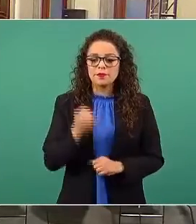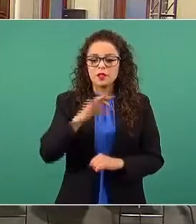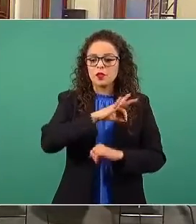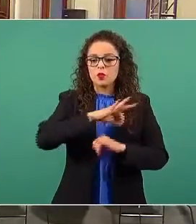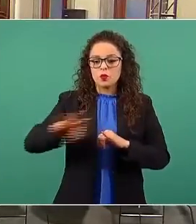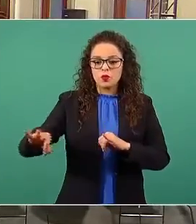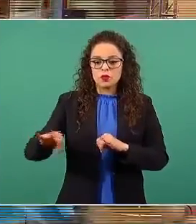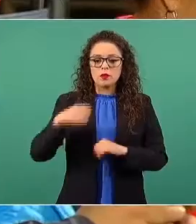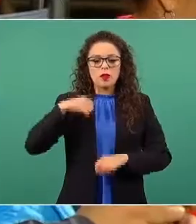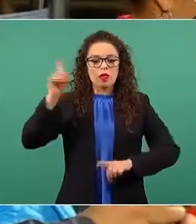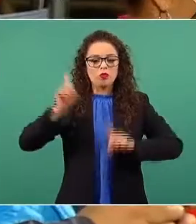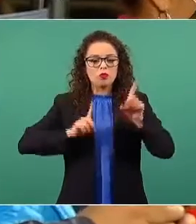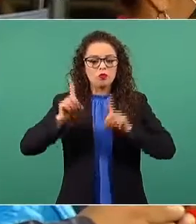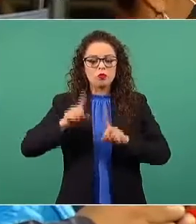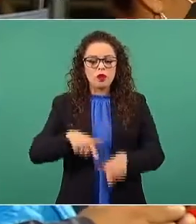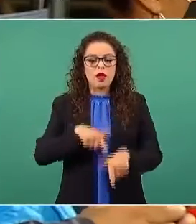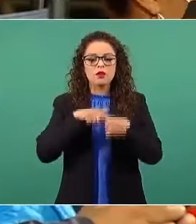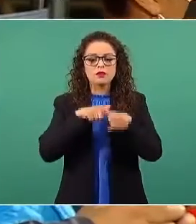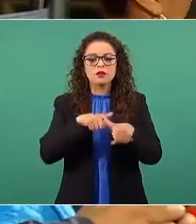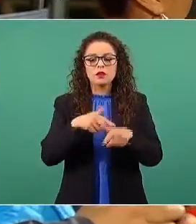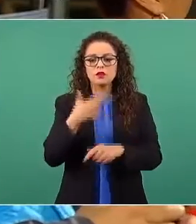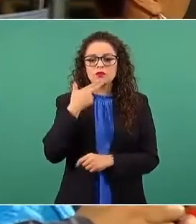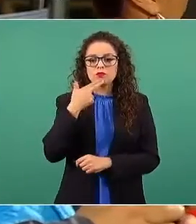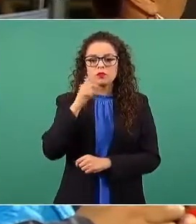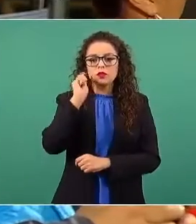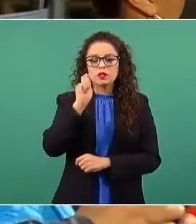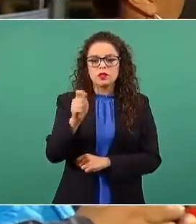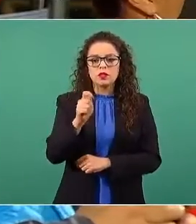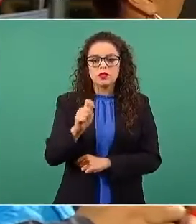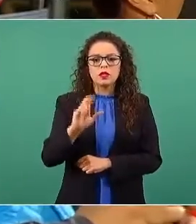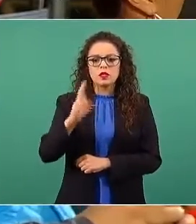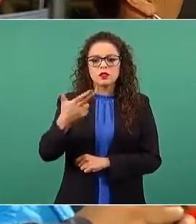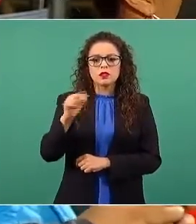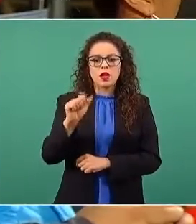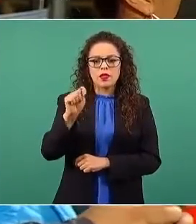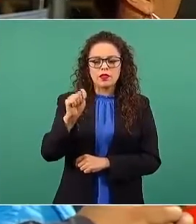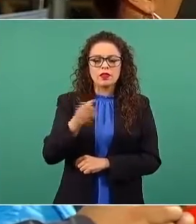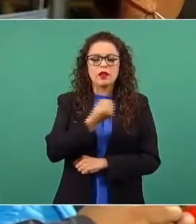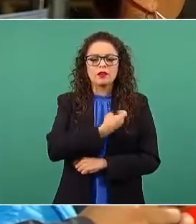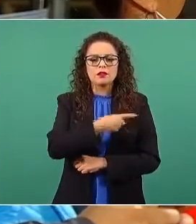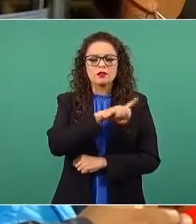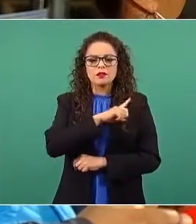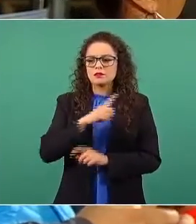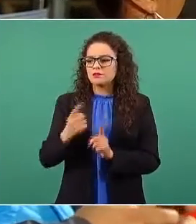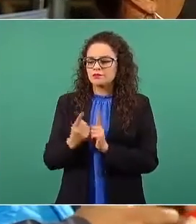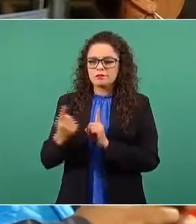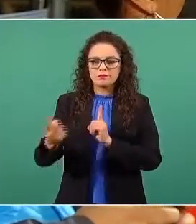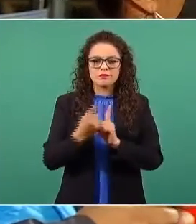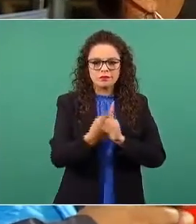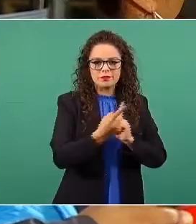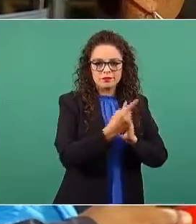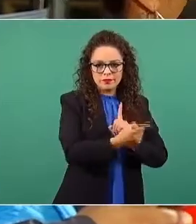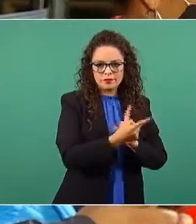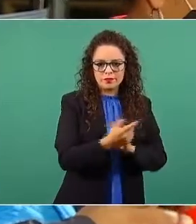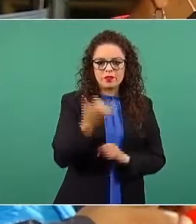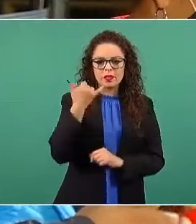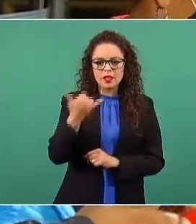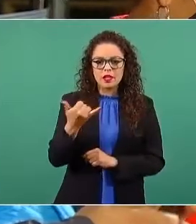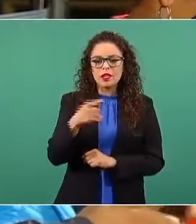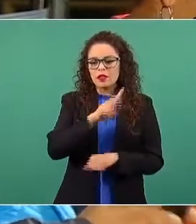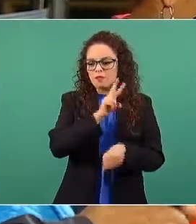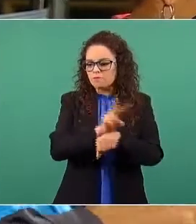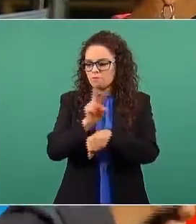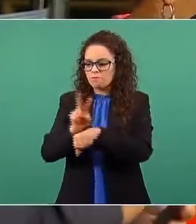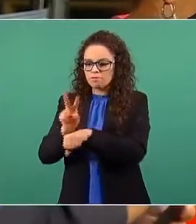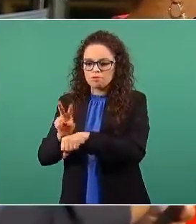finalizar, una duda, ¿sigue funcionando el chat de Susana a distancia? ¿Y cuál es el seguimiento que están dando, pues sobre todo a los casos que se